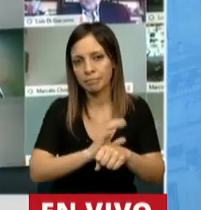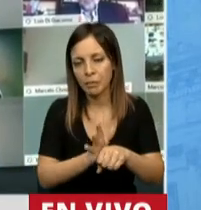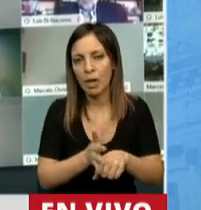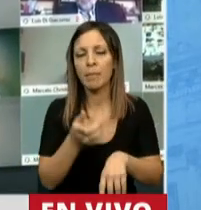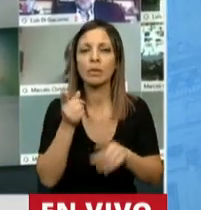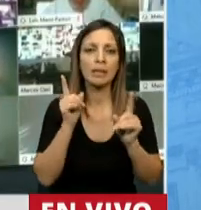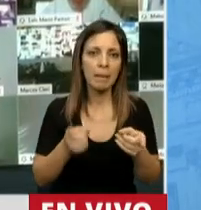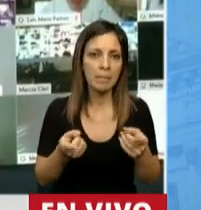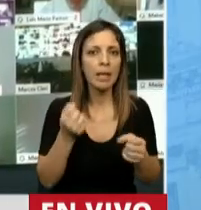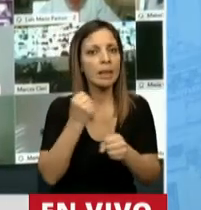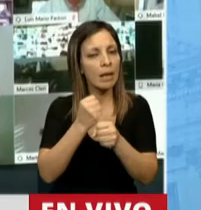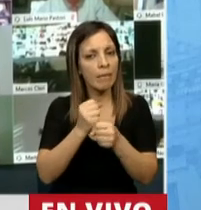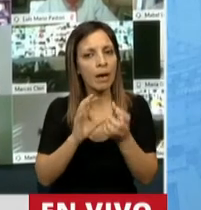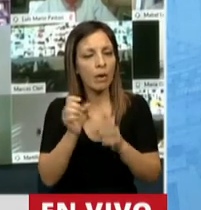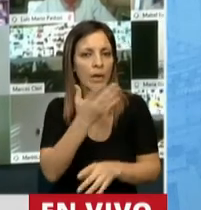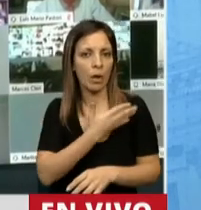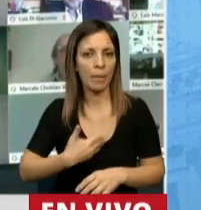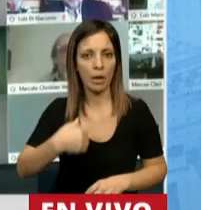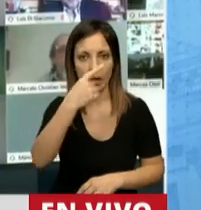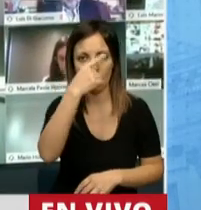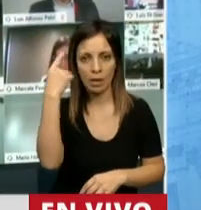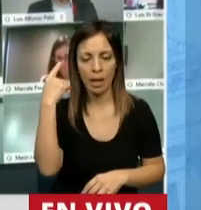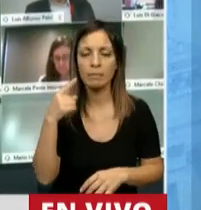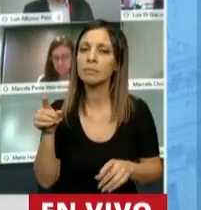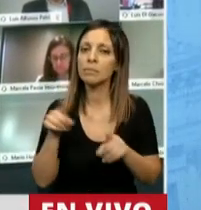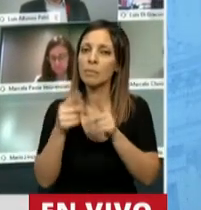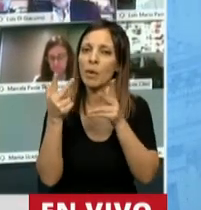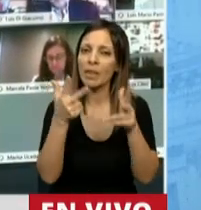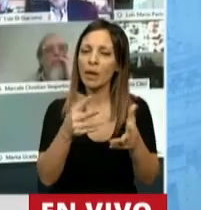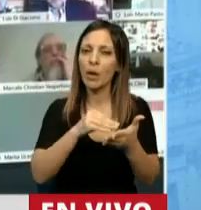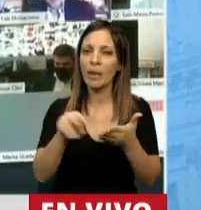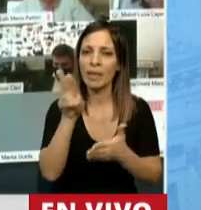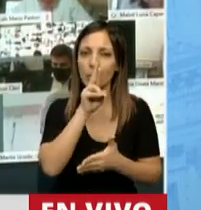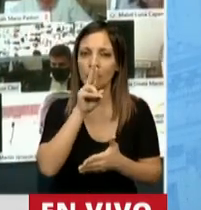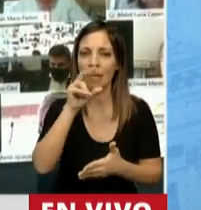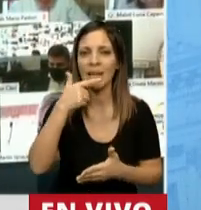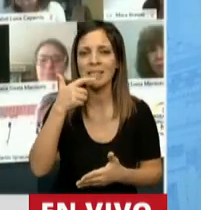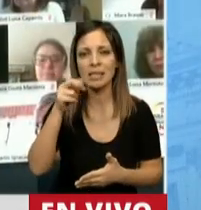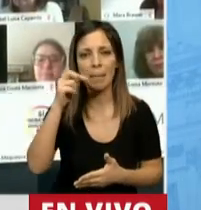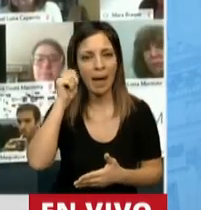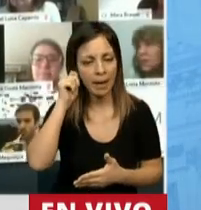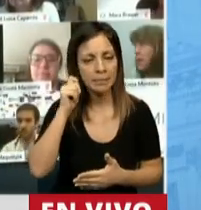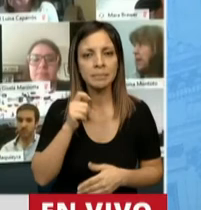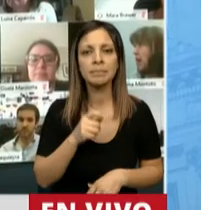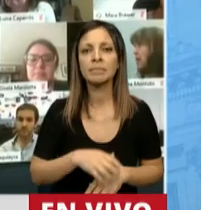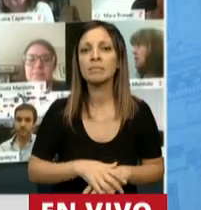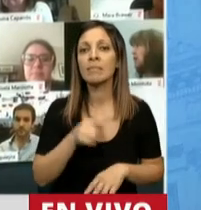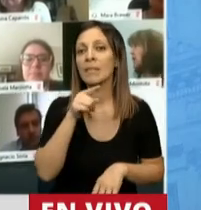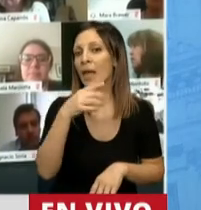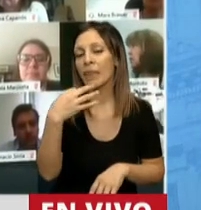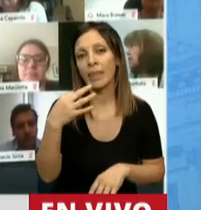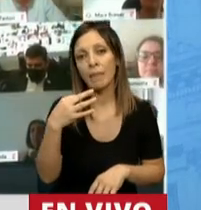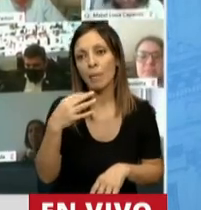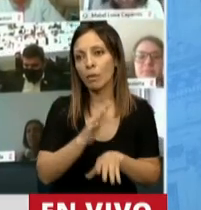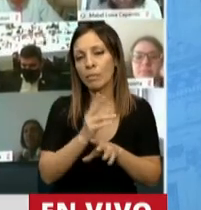el trabajo del gobierno nacional como bien decía la diputada zapag eso es que debemos honrar ese